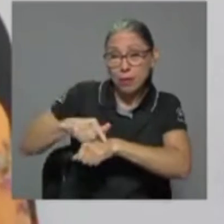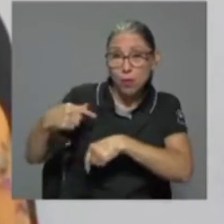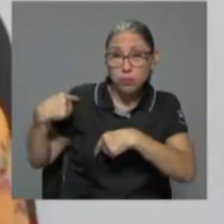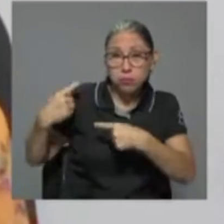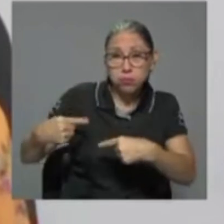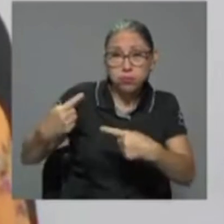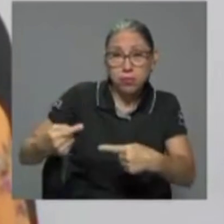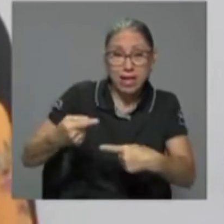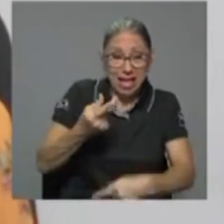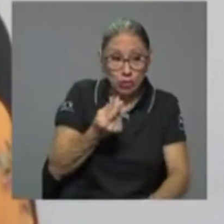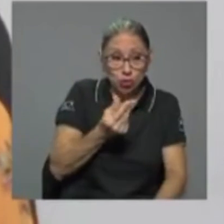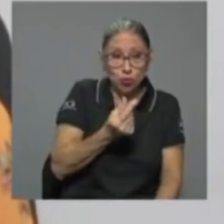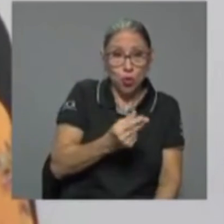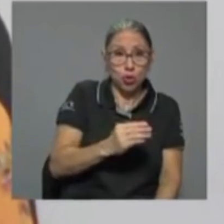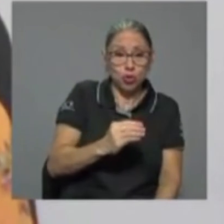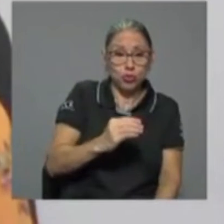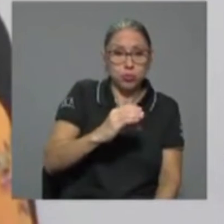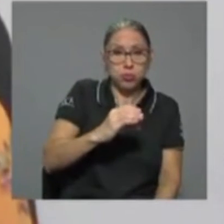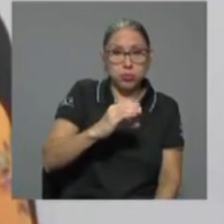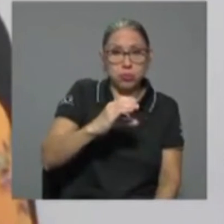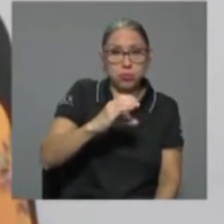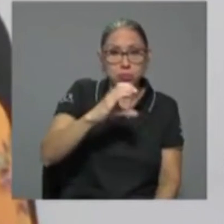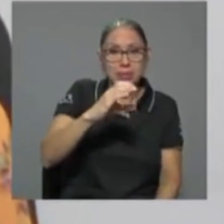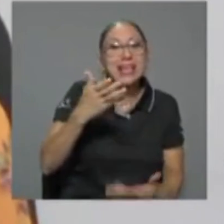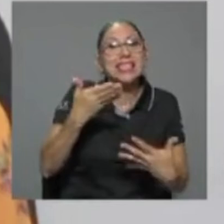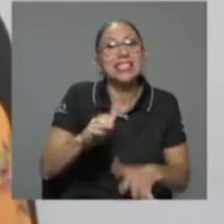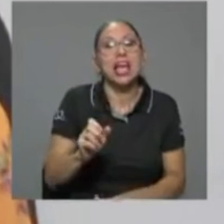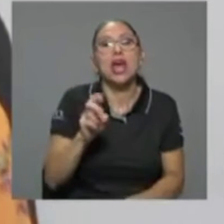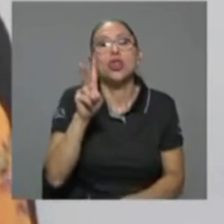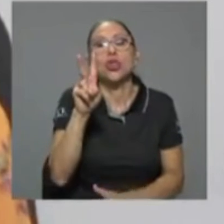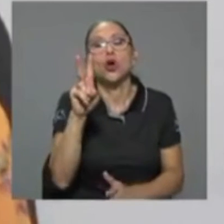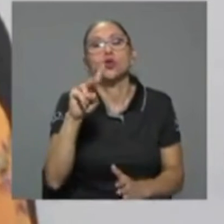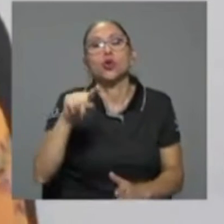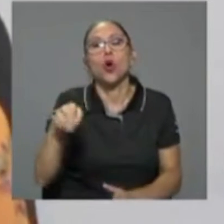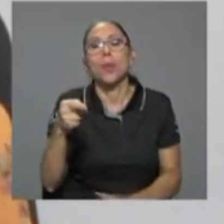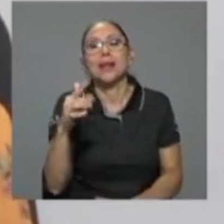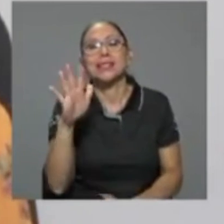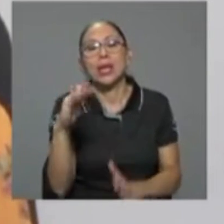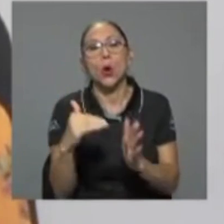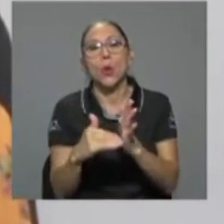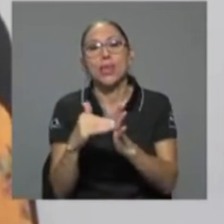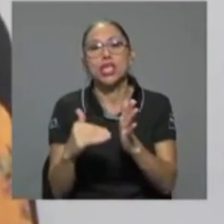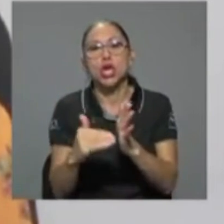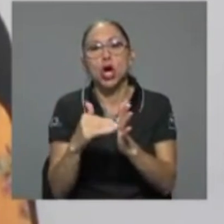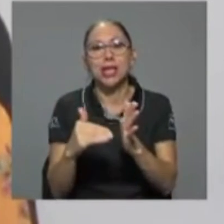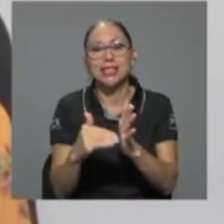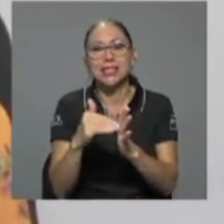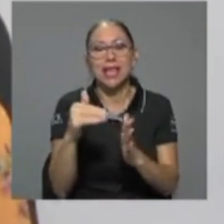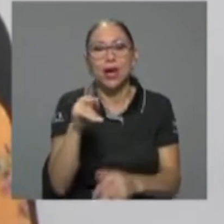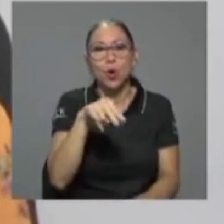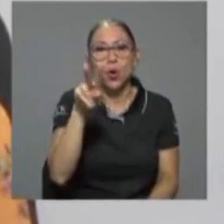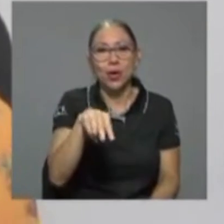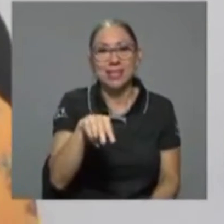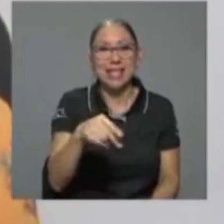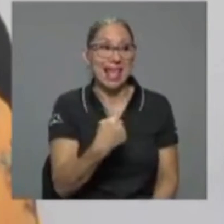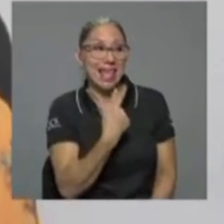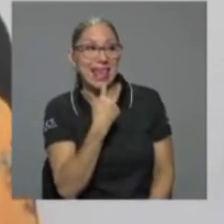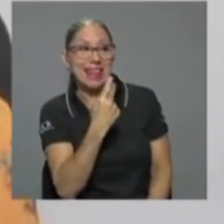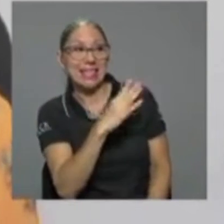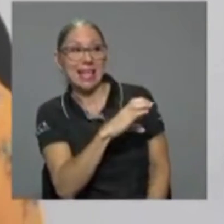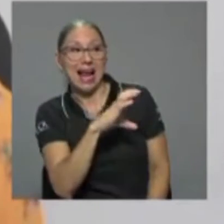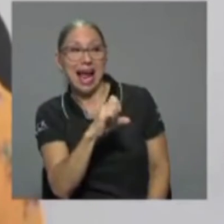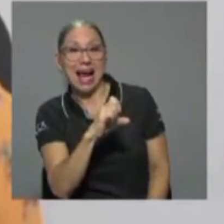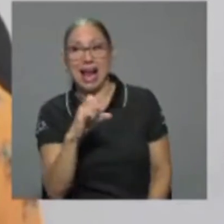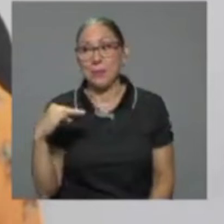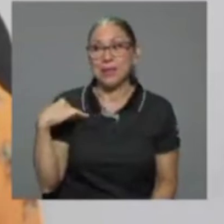Ya alcanzan los 2,5 billones de colones que la Caja dice que Hacienda le debe, pero